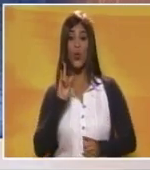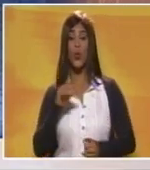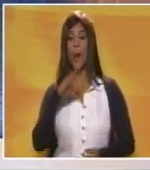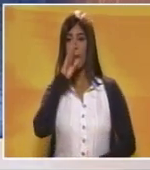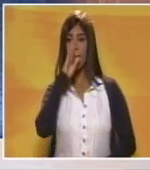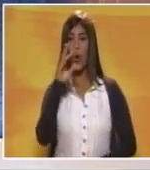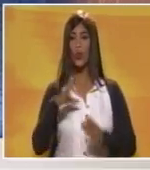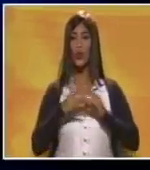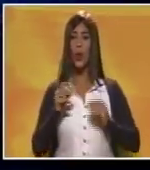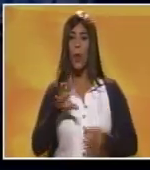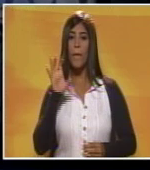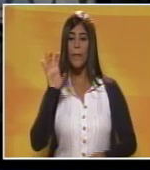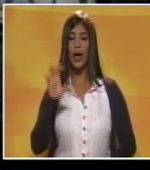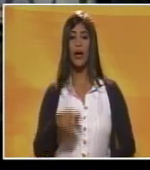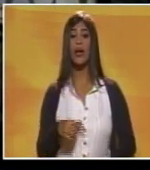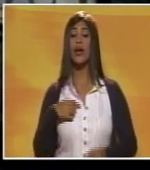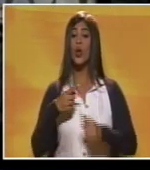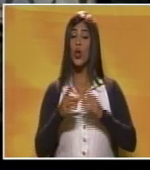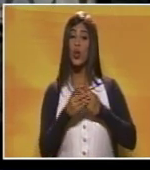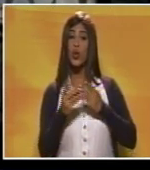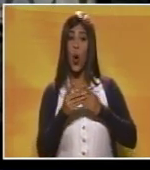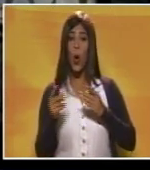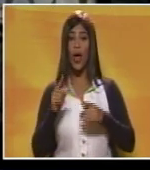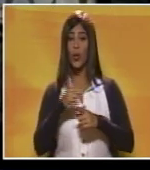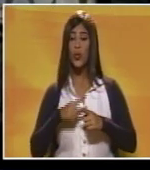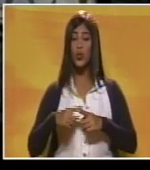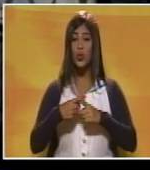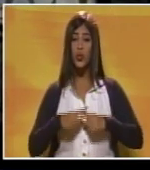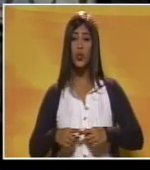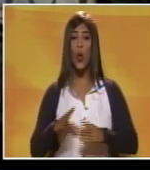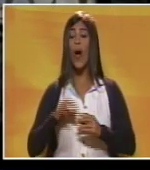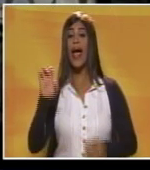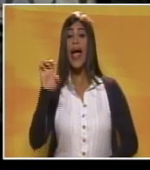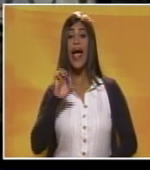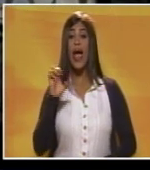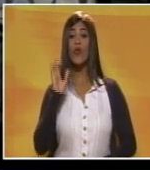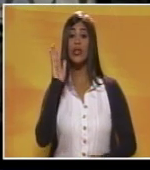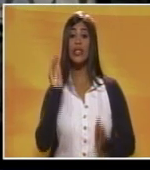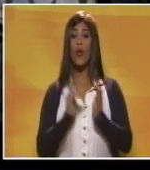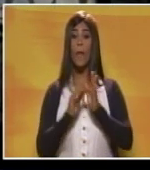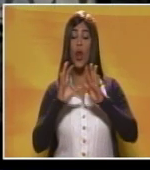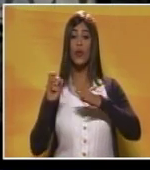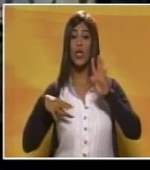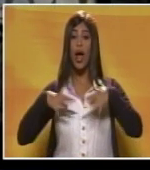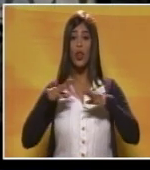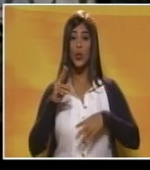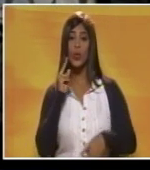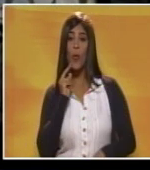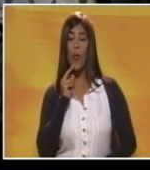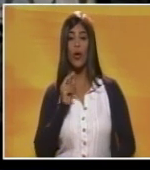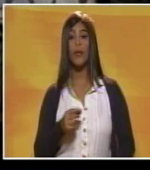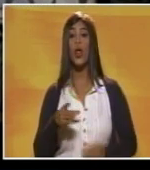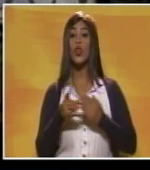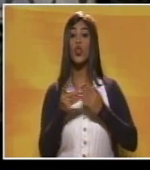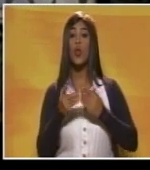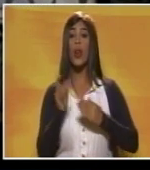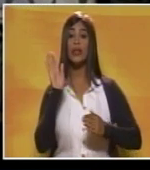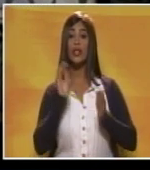del país. Las divisas alcanzaron los siguientes valores en bolívares. El euro se fijó en 5.914 bolívares y el